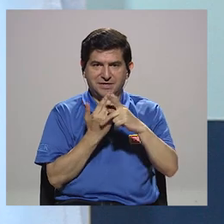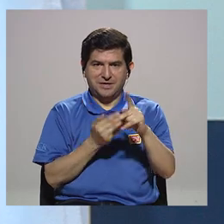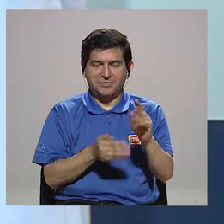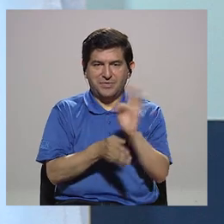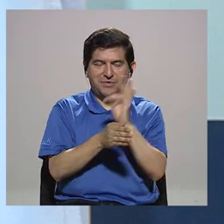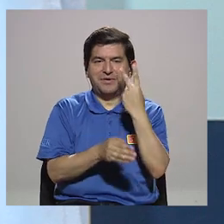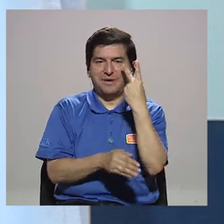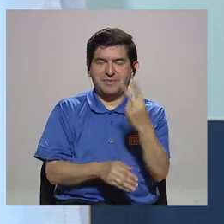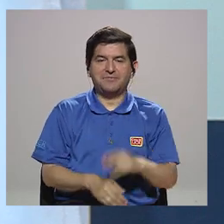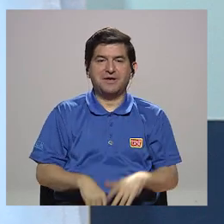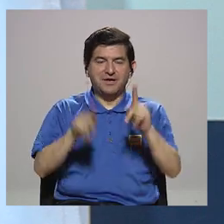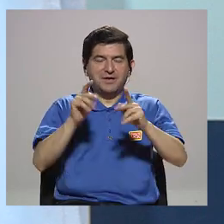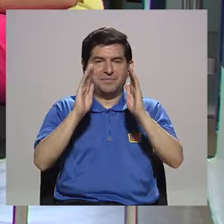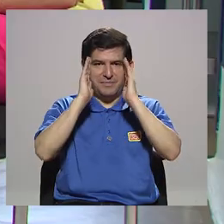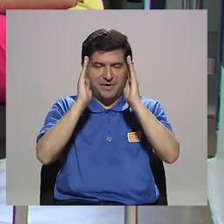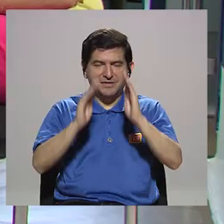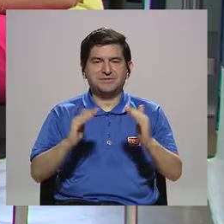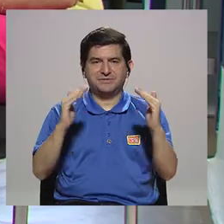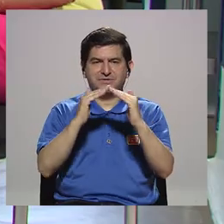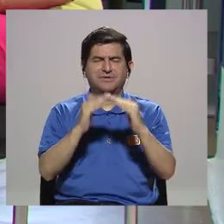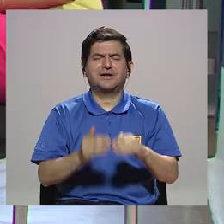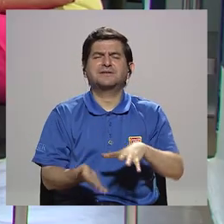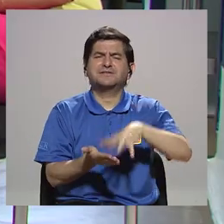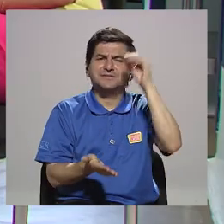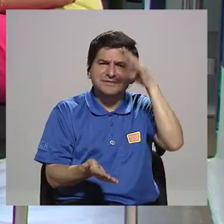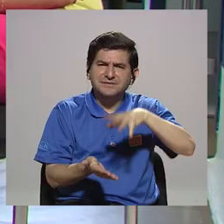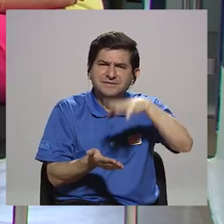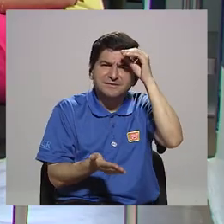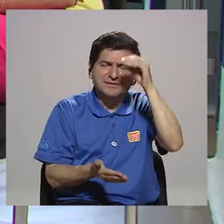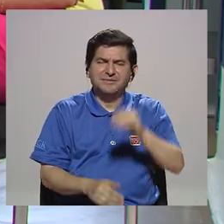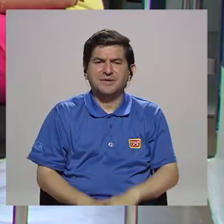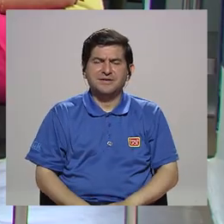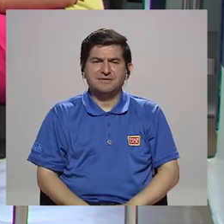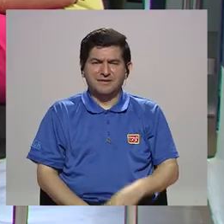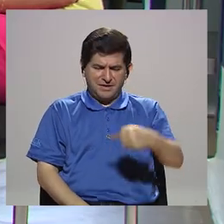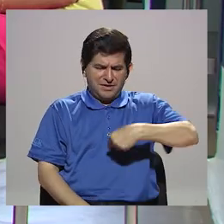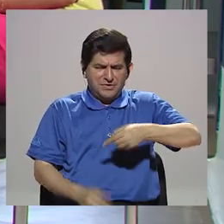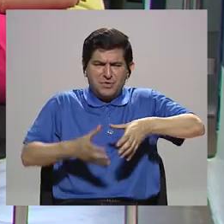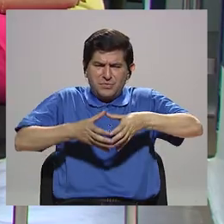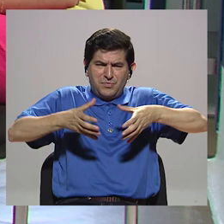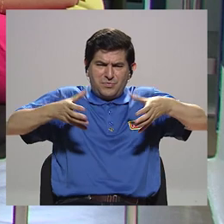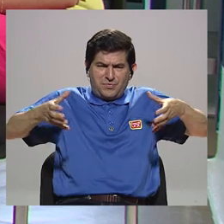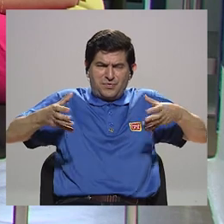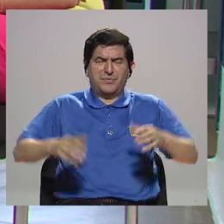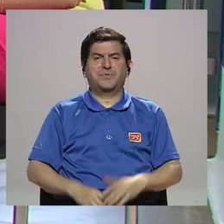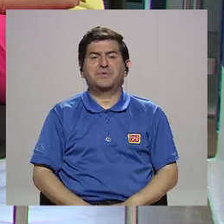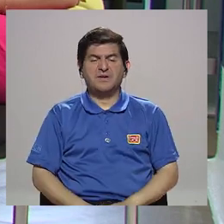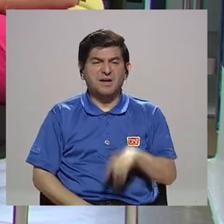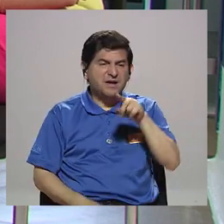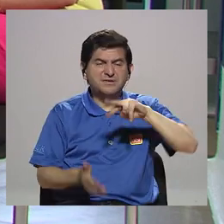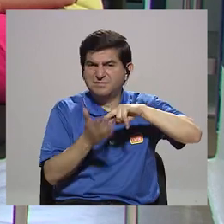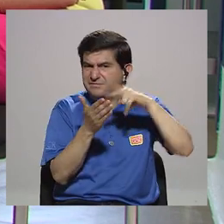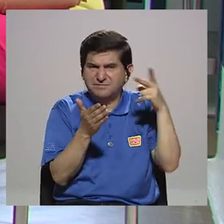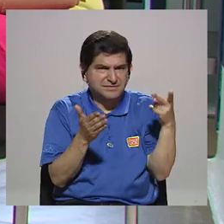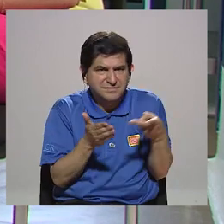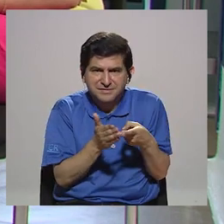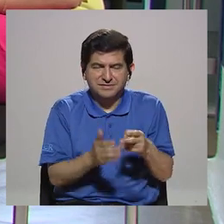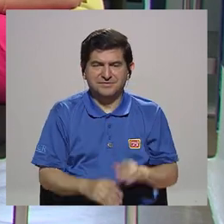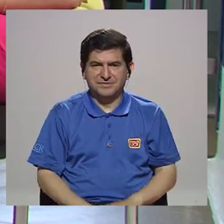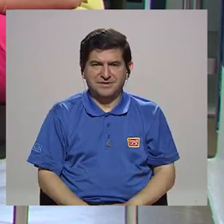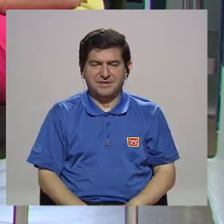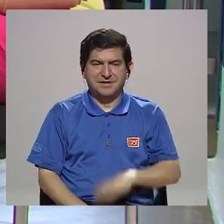y las personas que nos escuchan también en casa para aprender un poquito más acerca de la gastritis, pues de qué se trata,